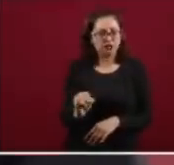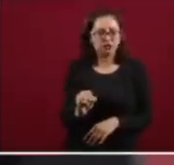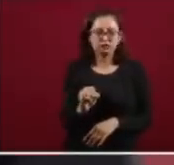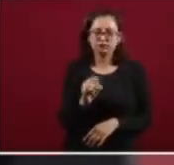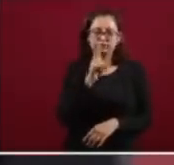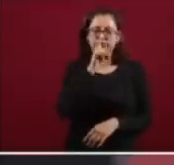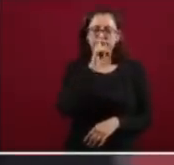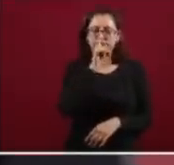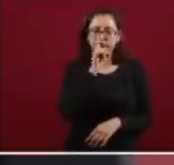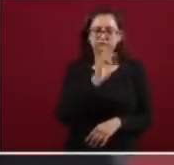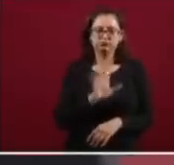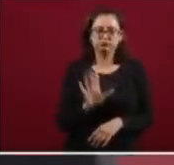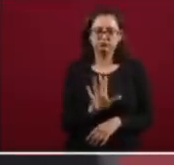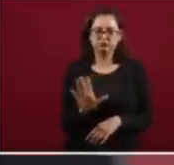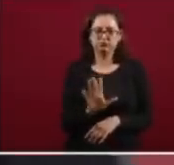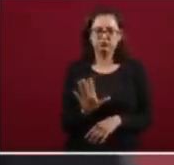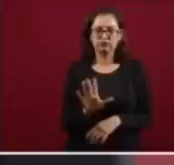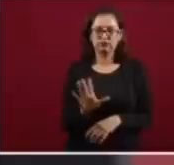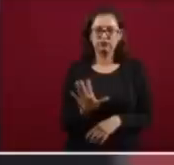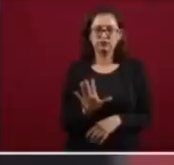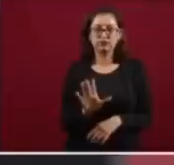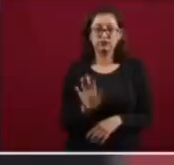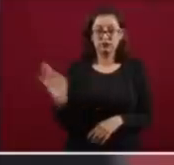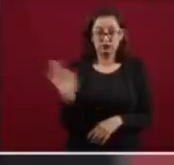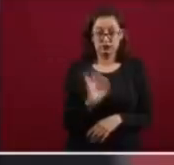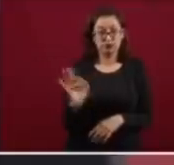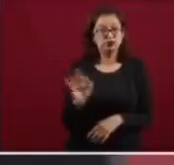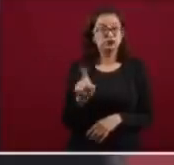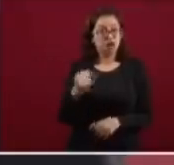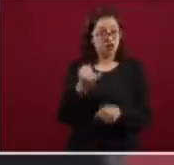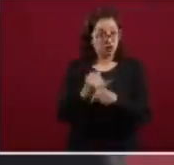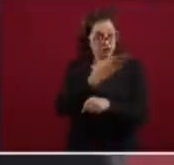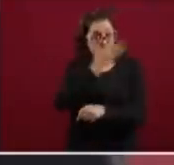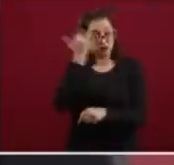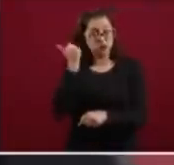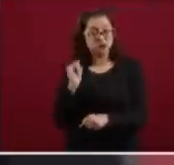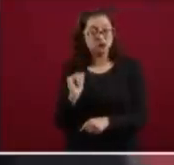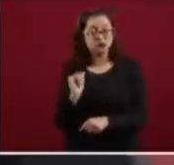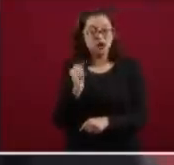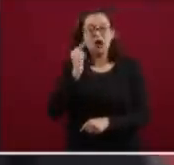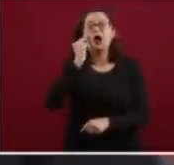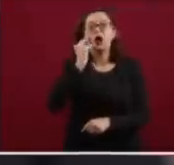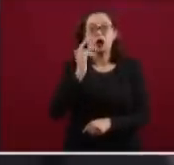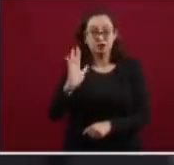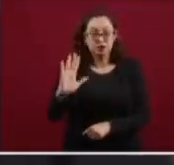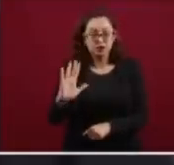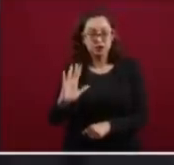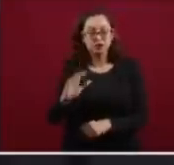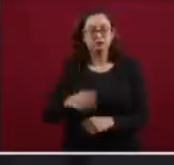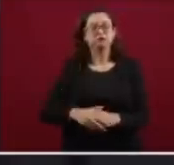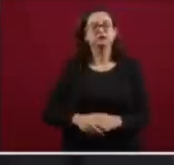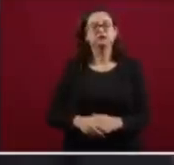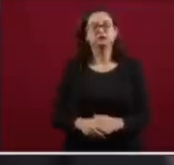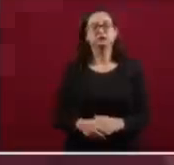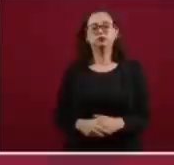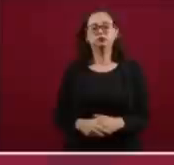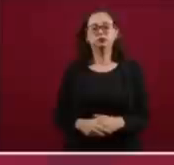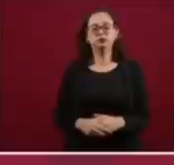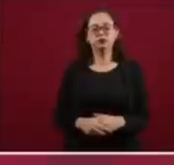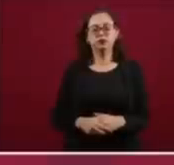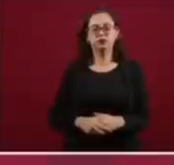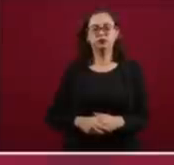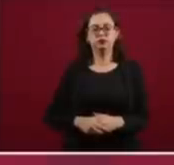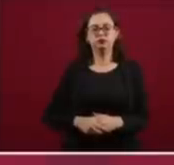no cometieron ilícitos hay que ver de qué se trata sanín este